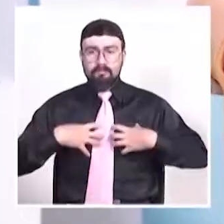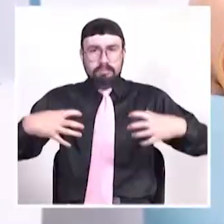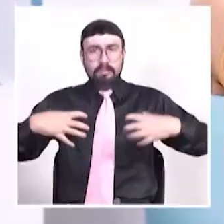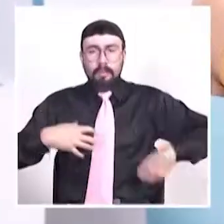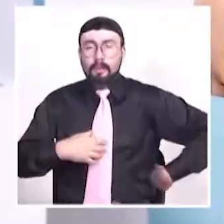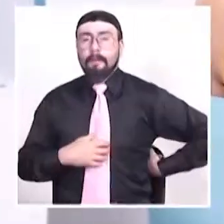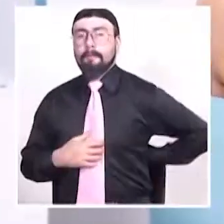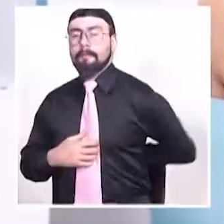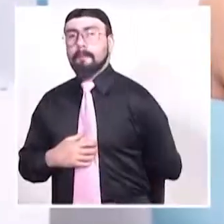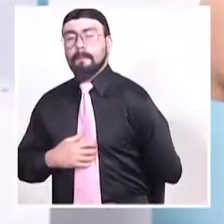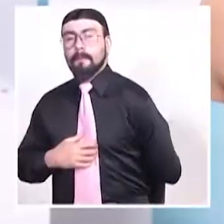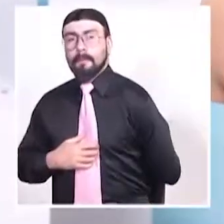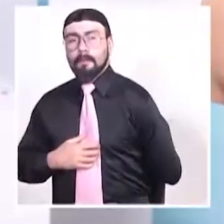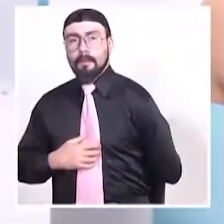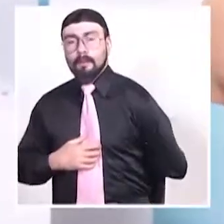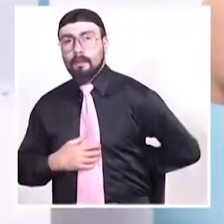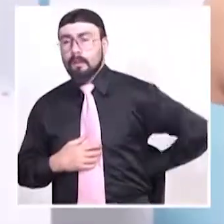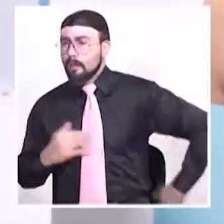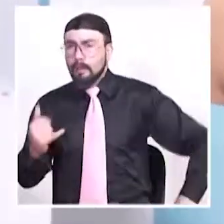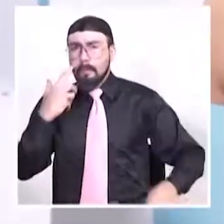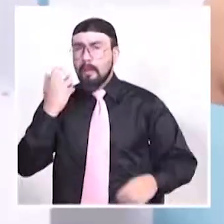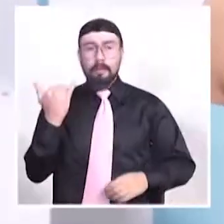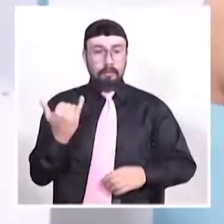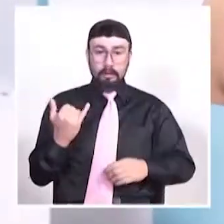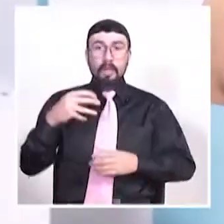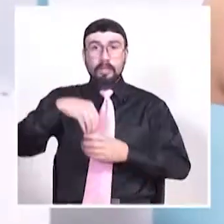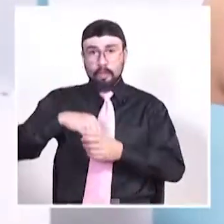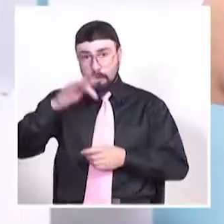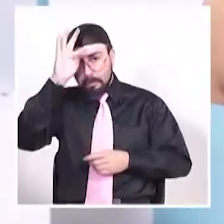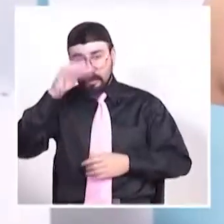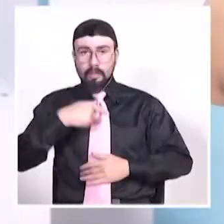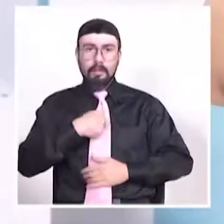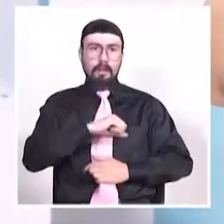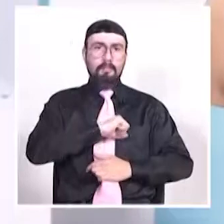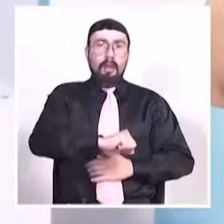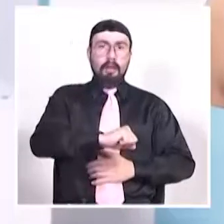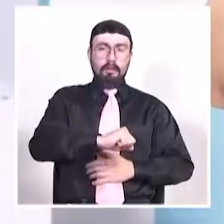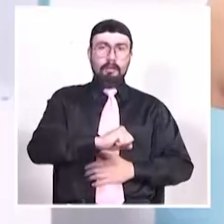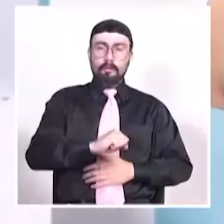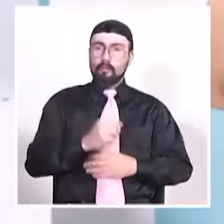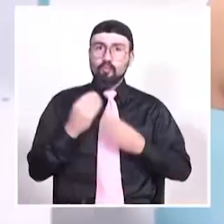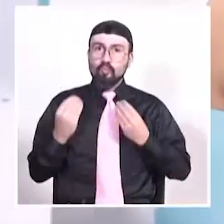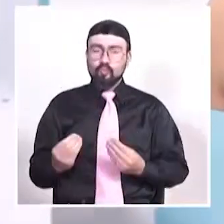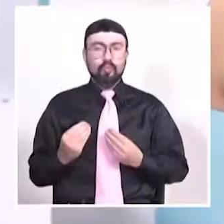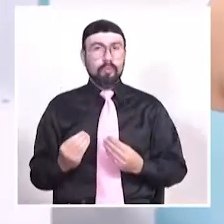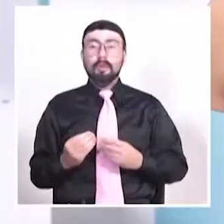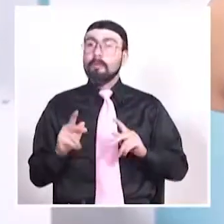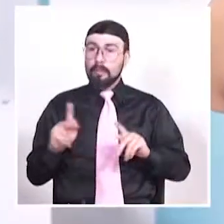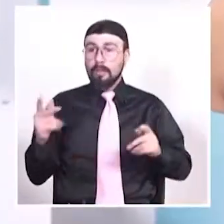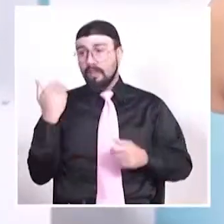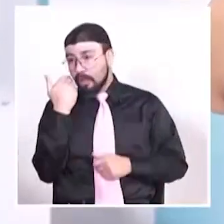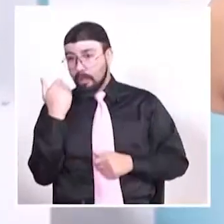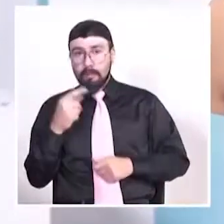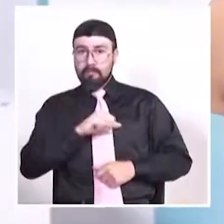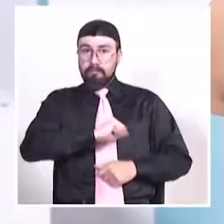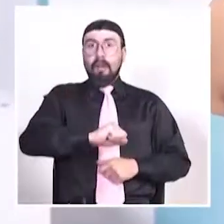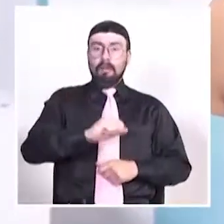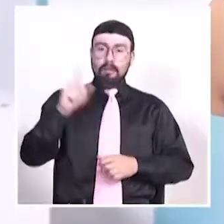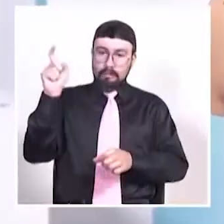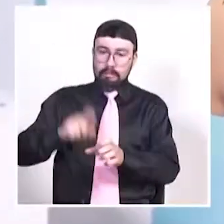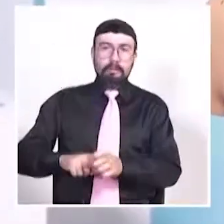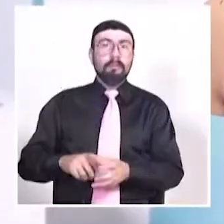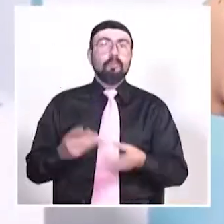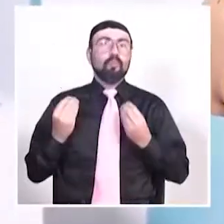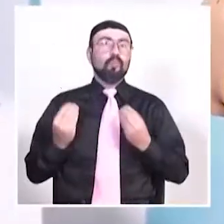los paros, el mayor porcentaje de los paros es intrahospitalario, lógicamente, porque nosotros manejamos pacientes enfermos. Pero en el momento